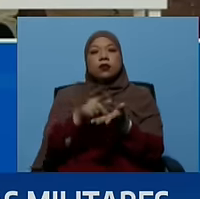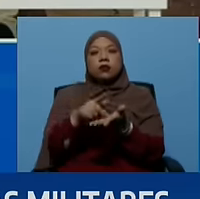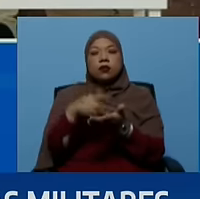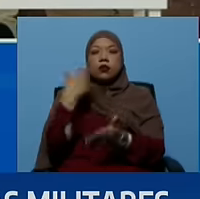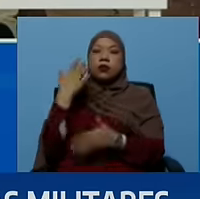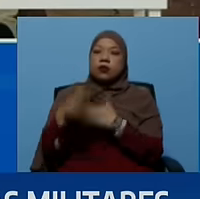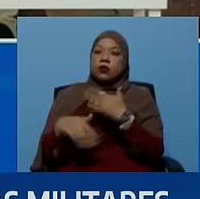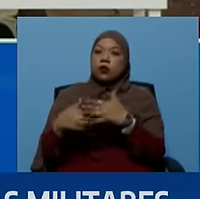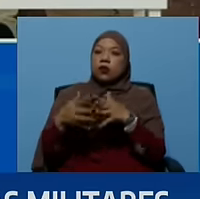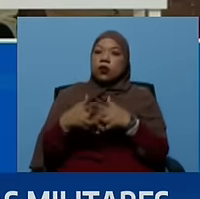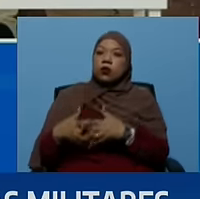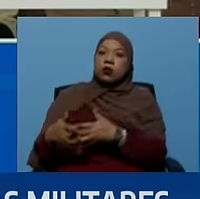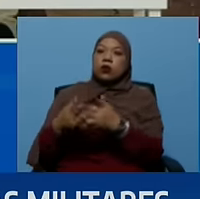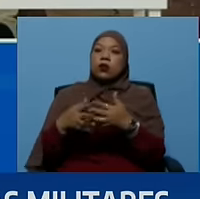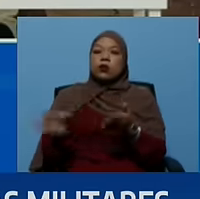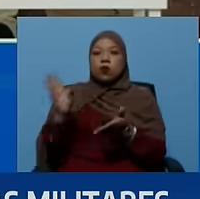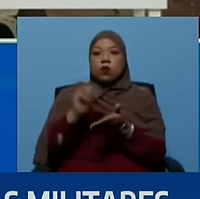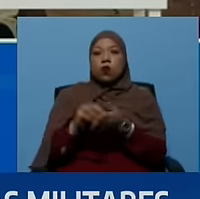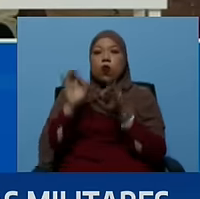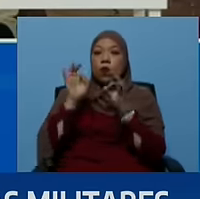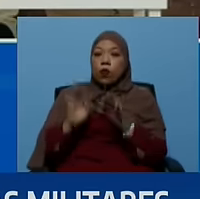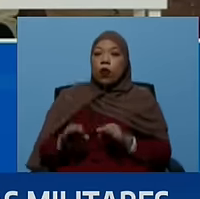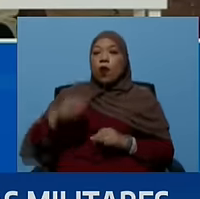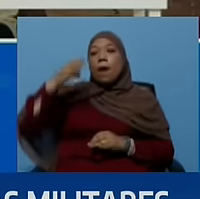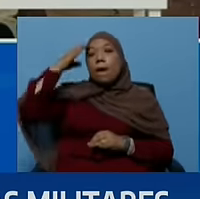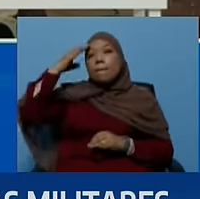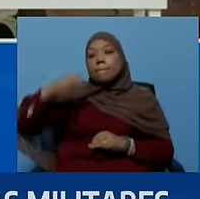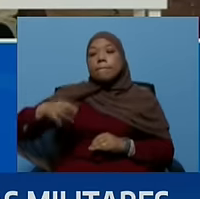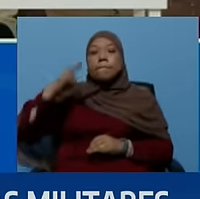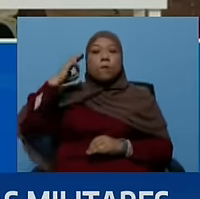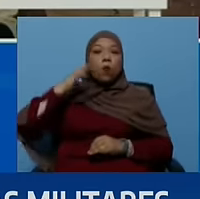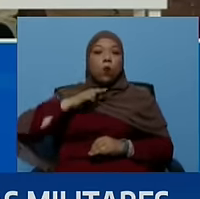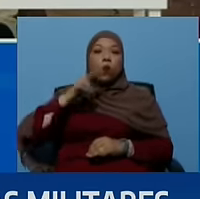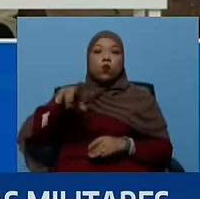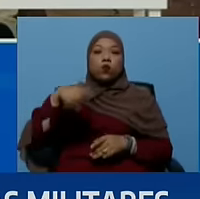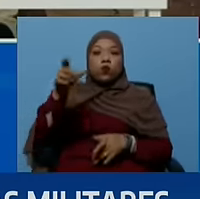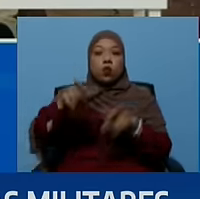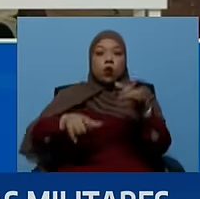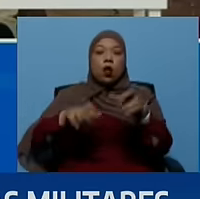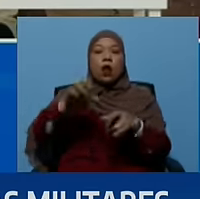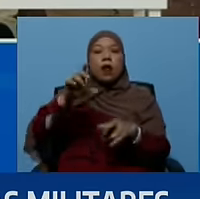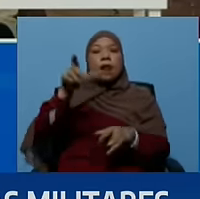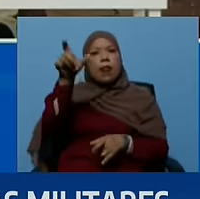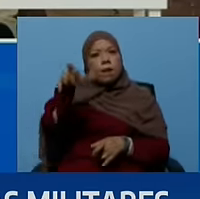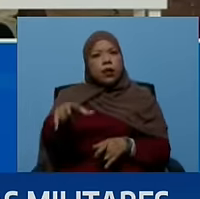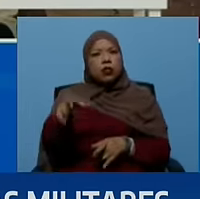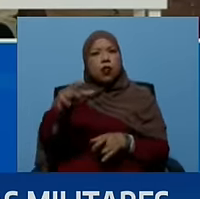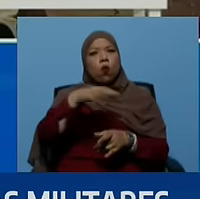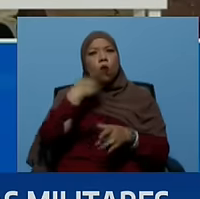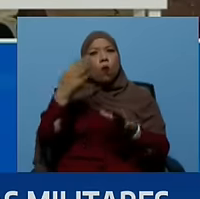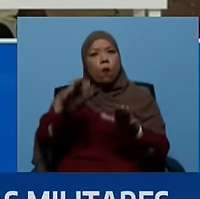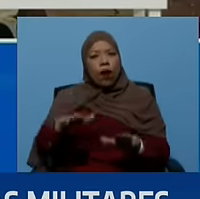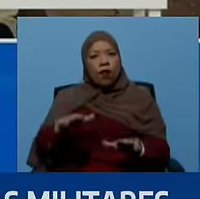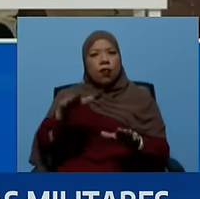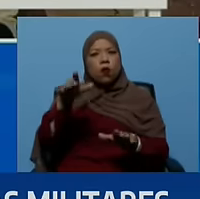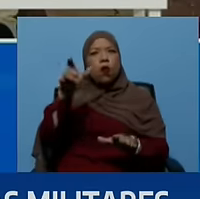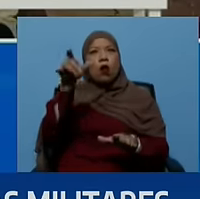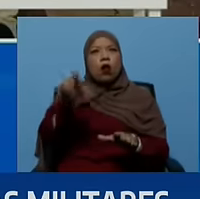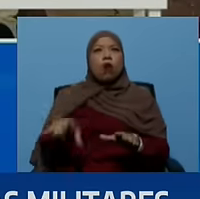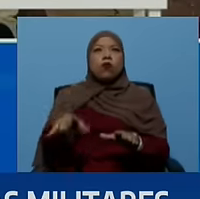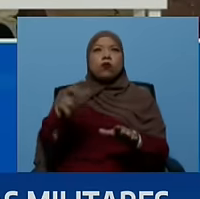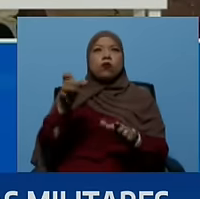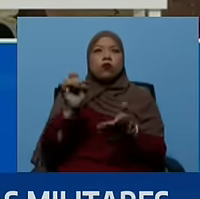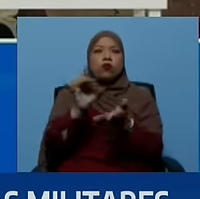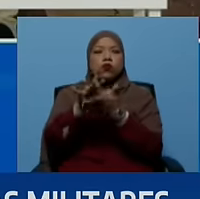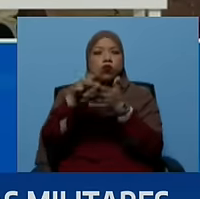antiimperialista reivindiquemos en la Fuerza Armada nacional bolivariana a Carlos delgado chalvo que fue asesinado precisamente porque que